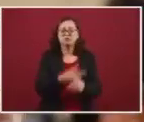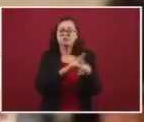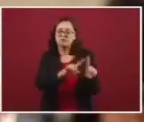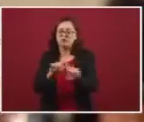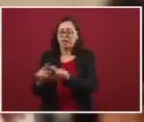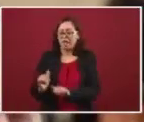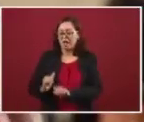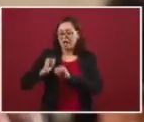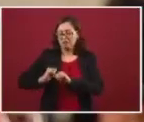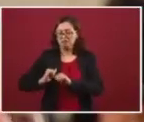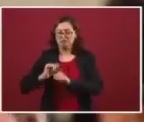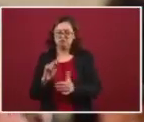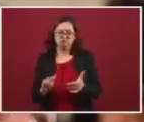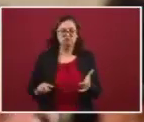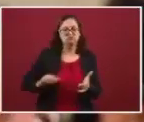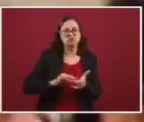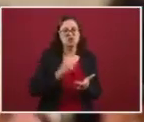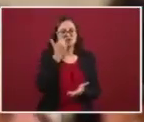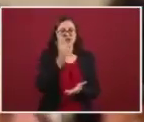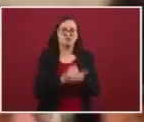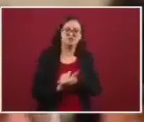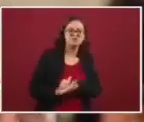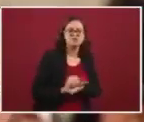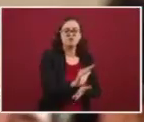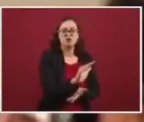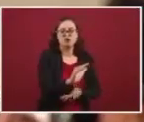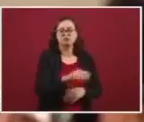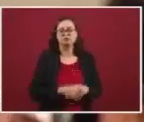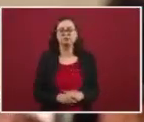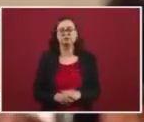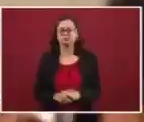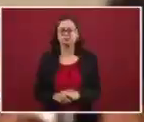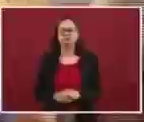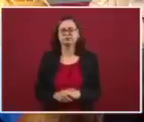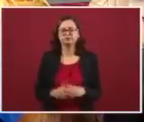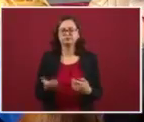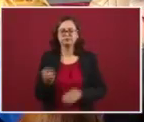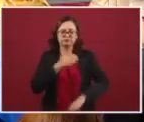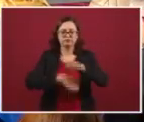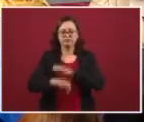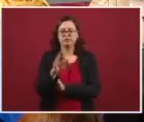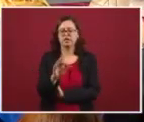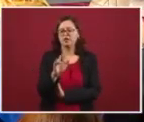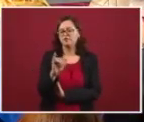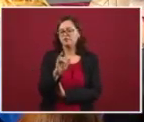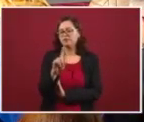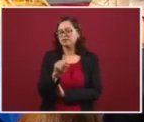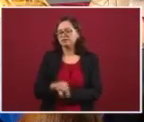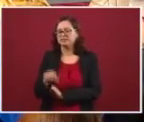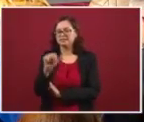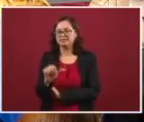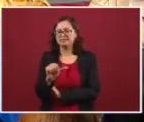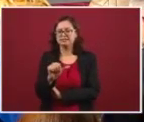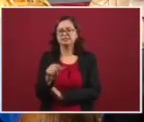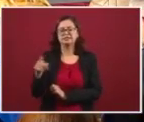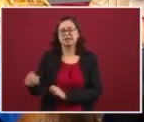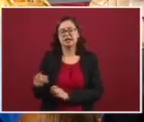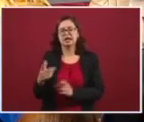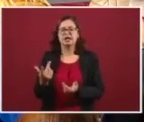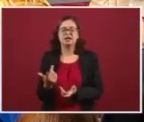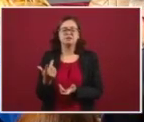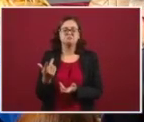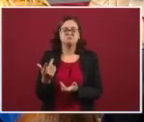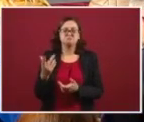para tratar de despojarlos. Ya que la empresa de Frisa y su filial Residencias Modernas